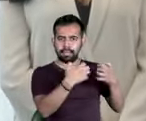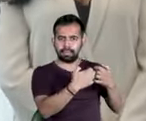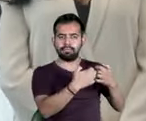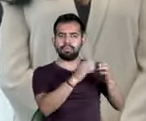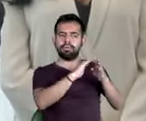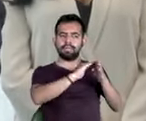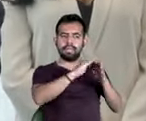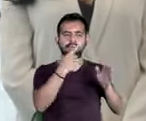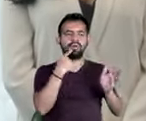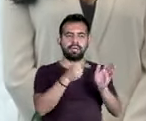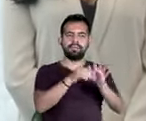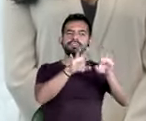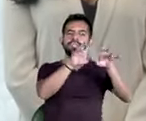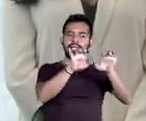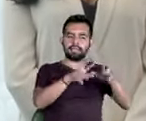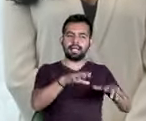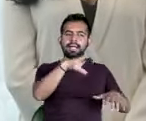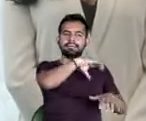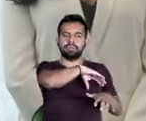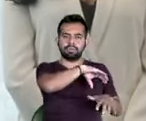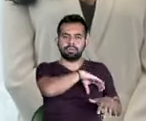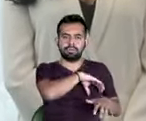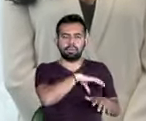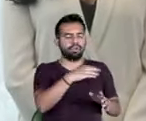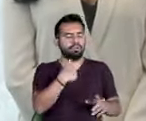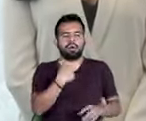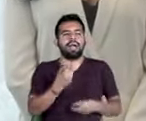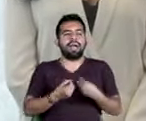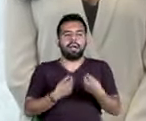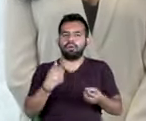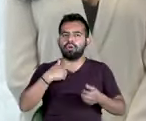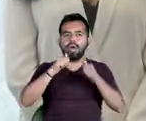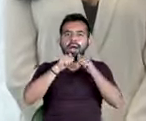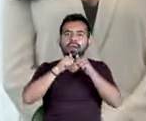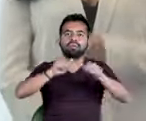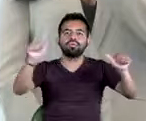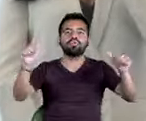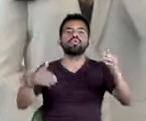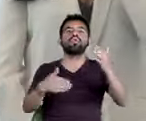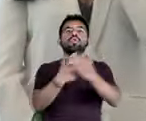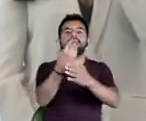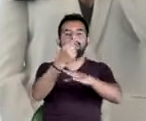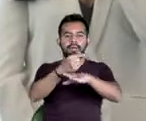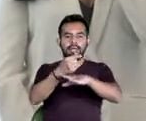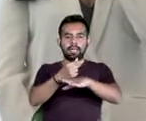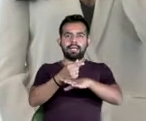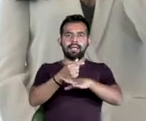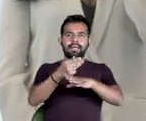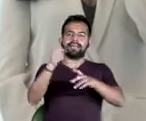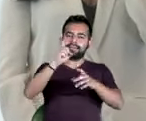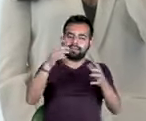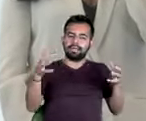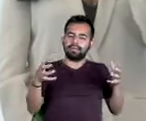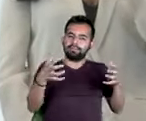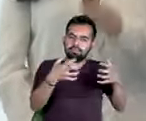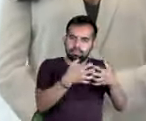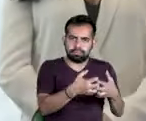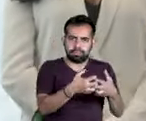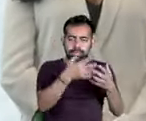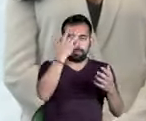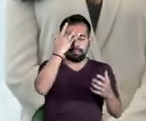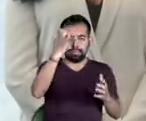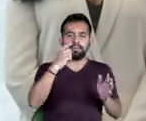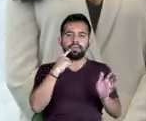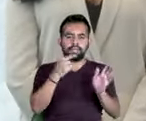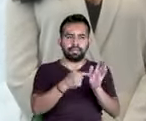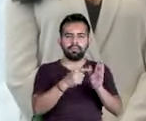las secretarias del municipio, mal podría yo hacer ese anuncio de las nuevas gerencias sin que lo hagamos de manera conjunta, porque en el caso del